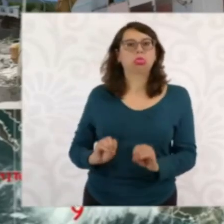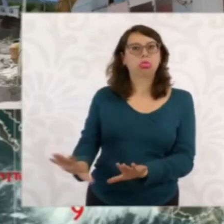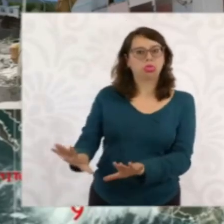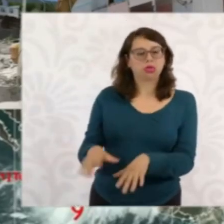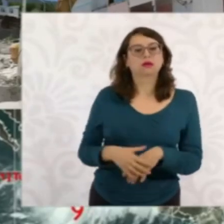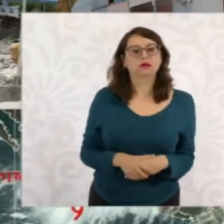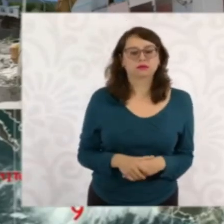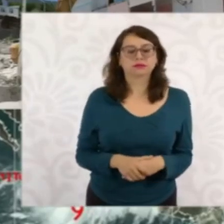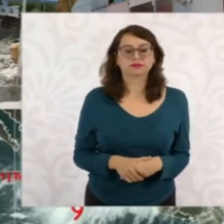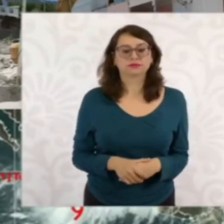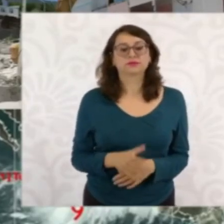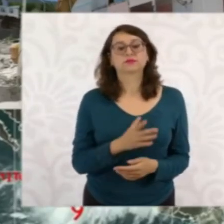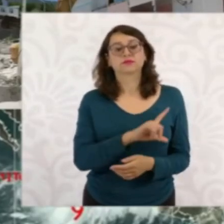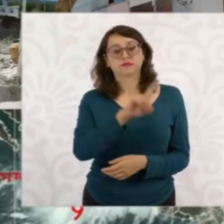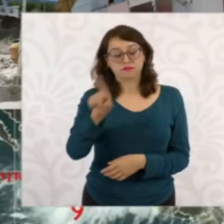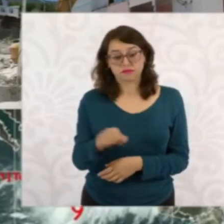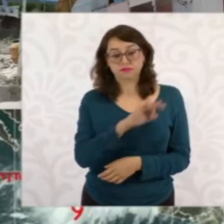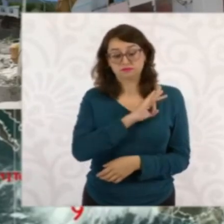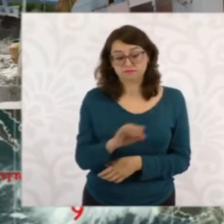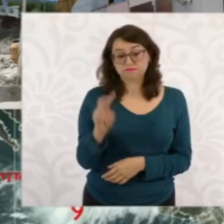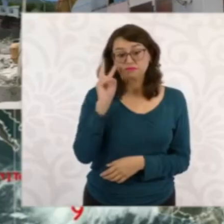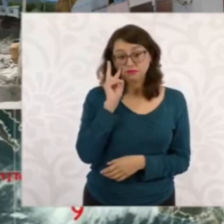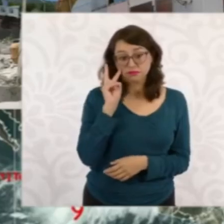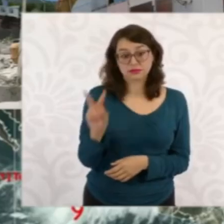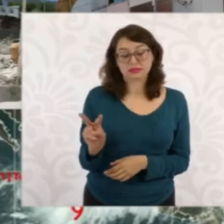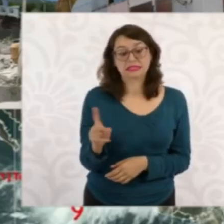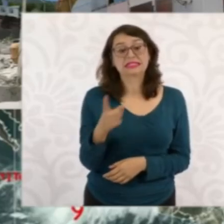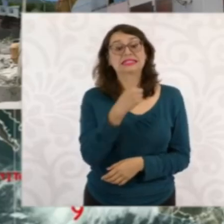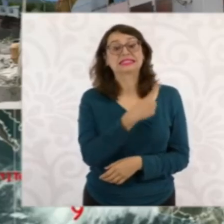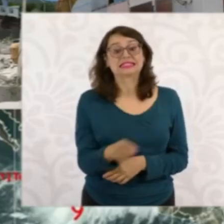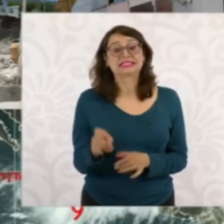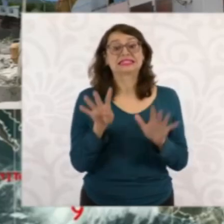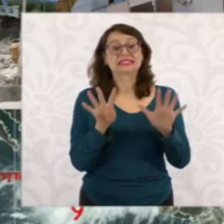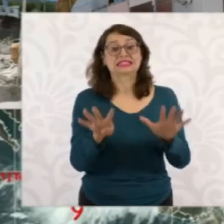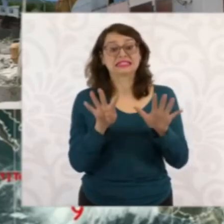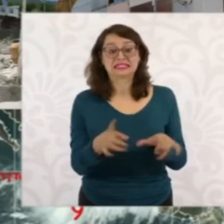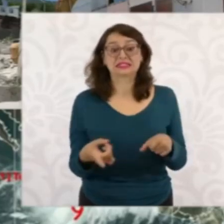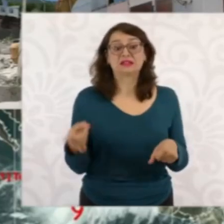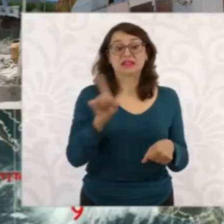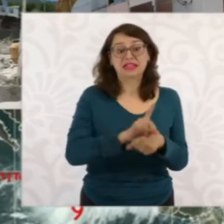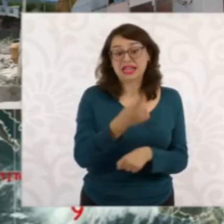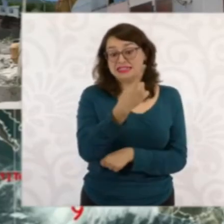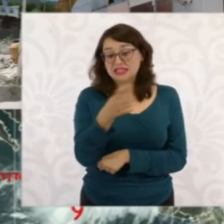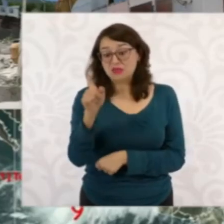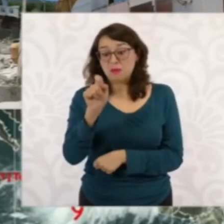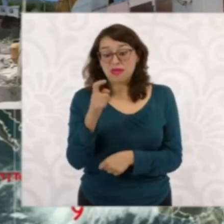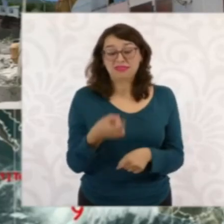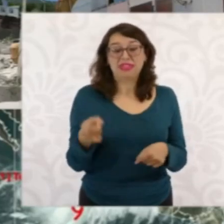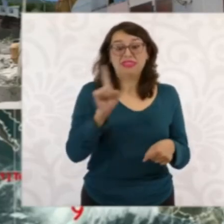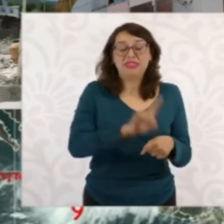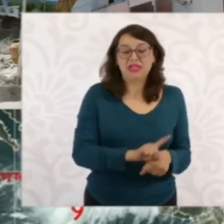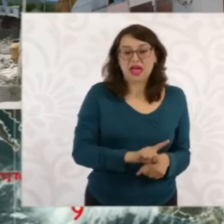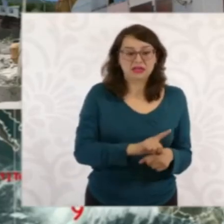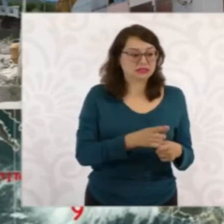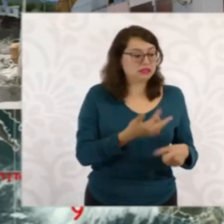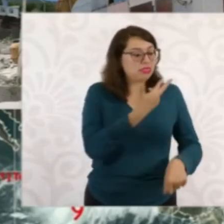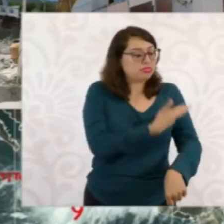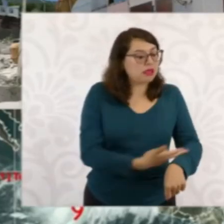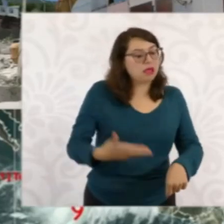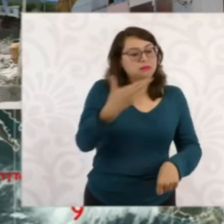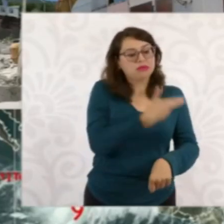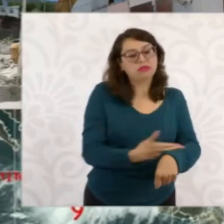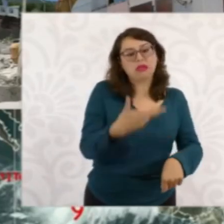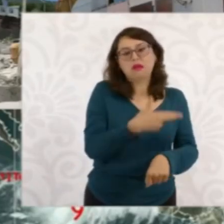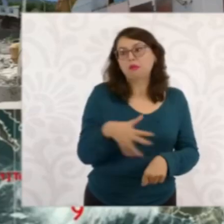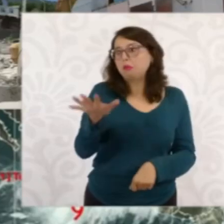aquí se observan lo que les decía, si hasta 119 días, 120 días para atender nada más el inicio de las